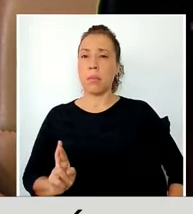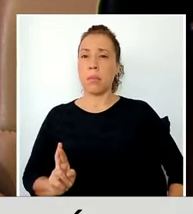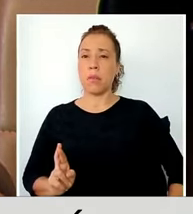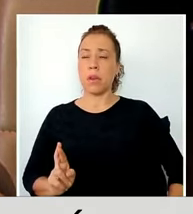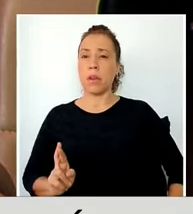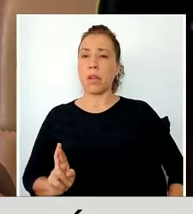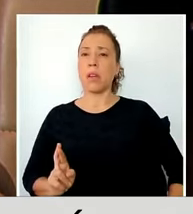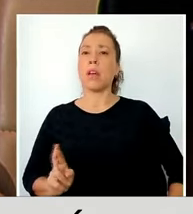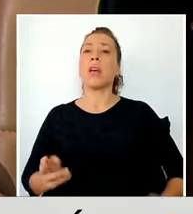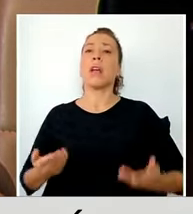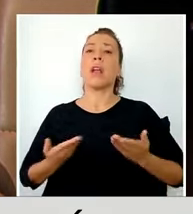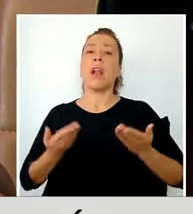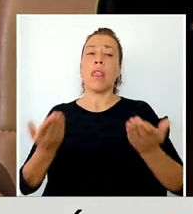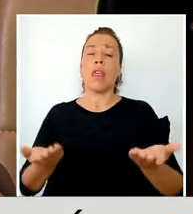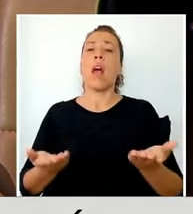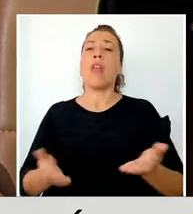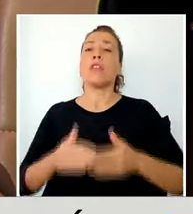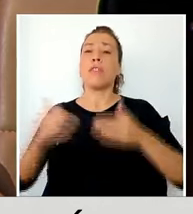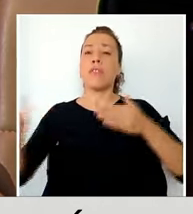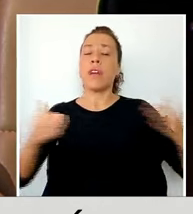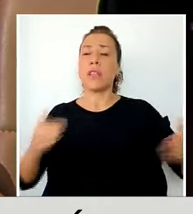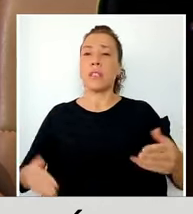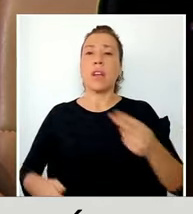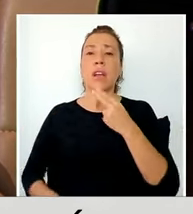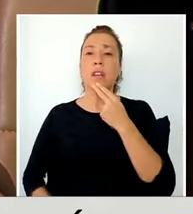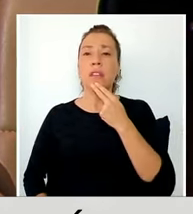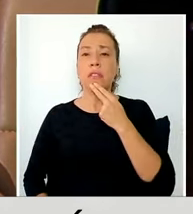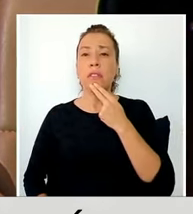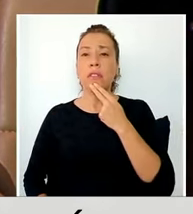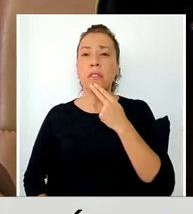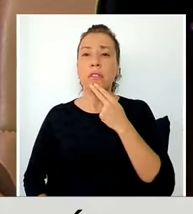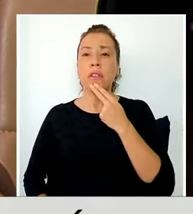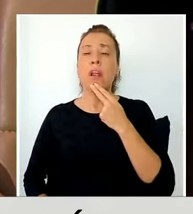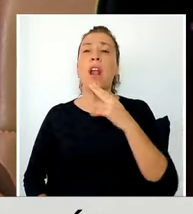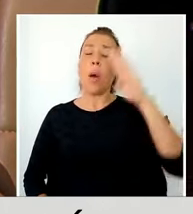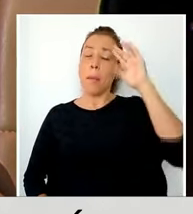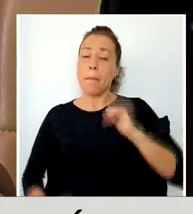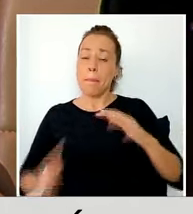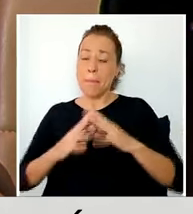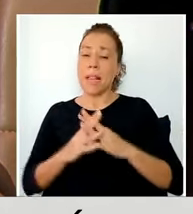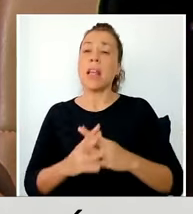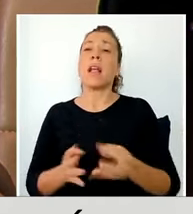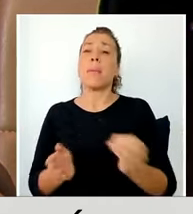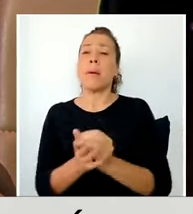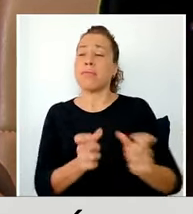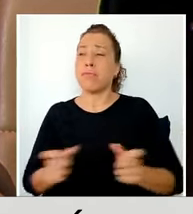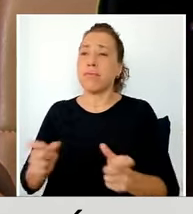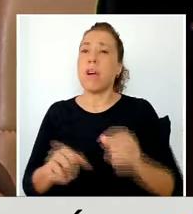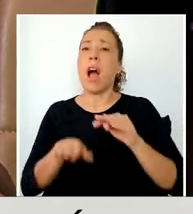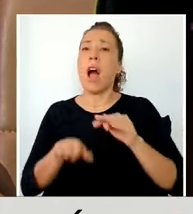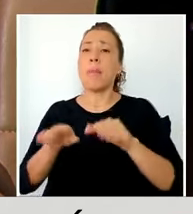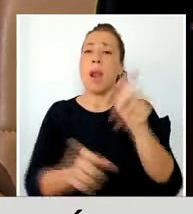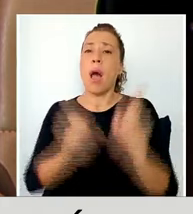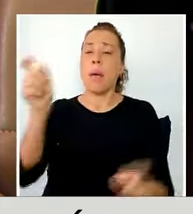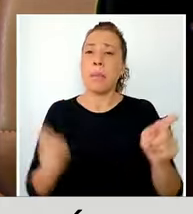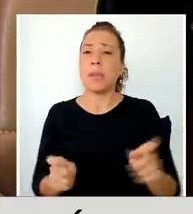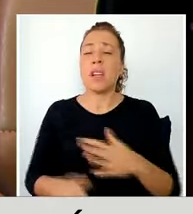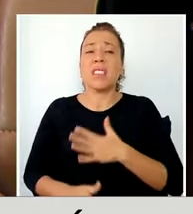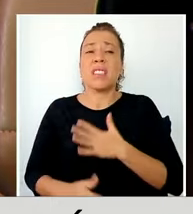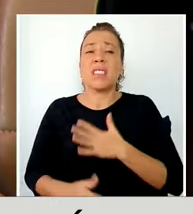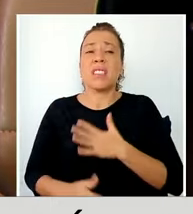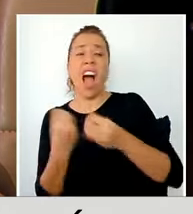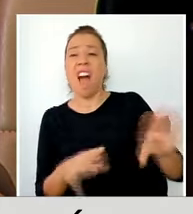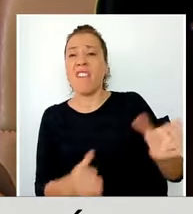de los vecinos de los sectores cuerpos militares de trabajo que se despliegue apoyando a otra gente que siente el abandono por parte de este gobierno